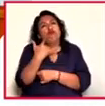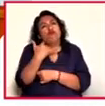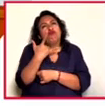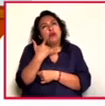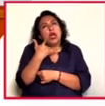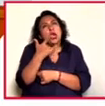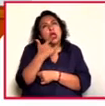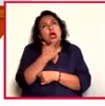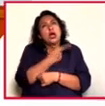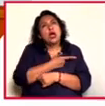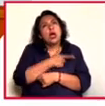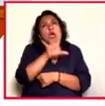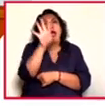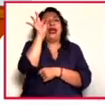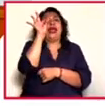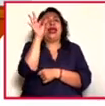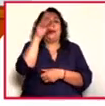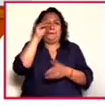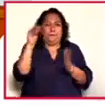Realmente creo que